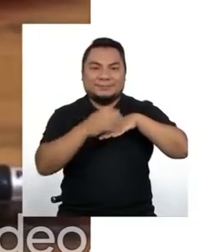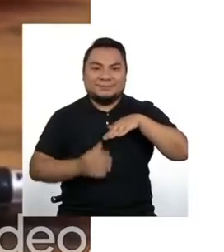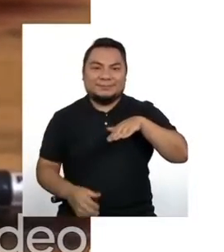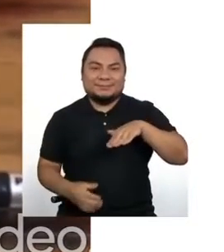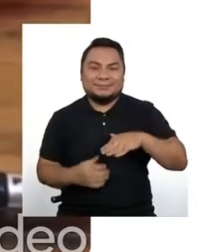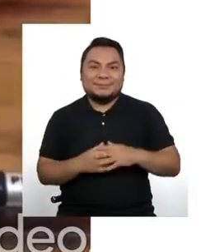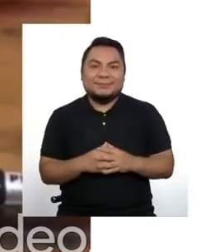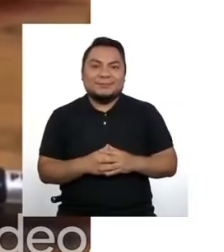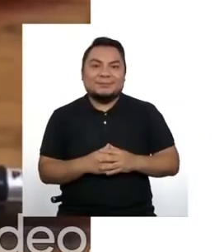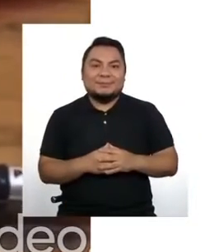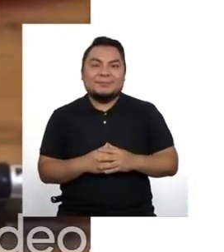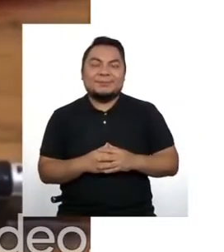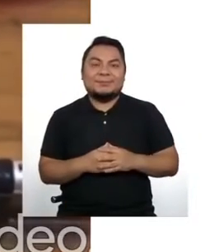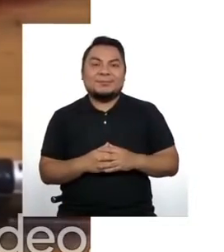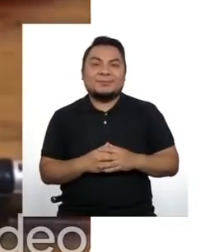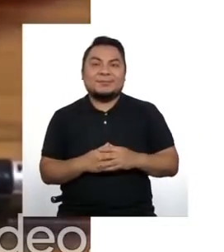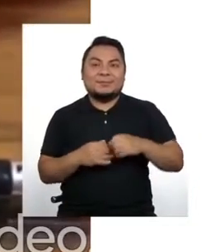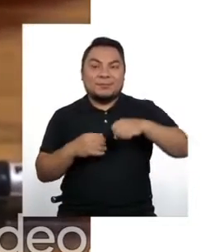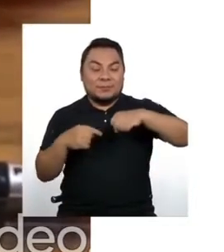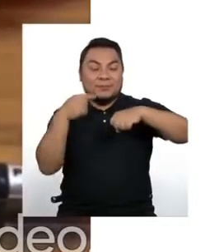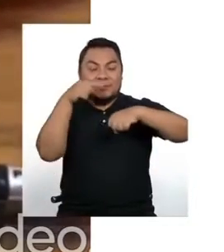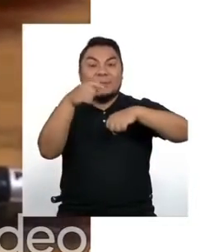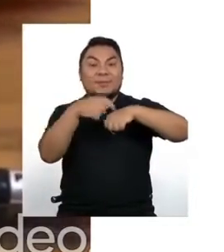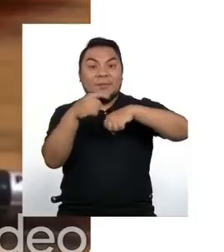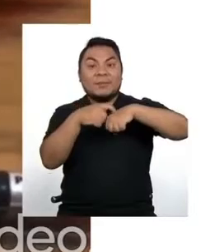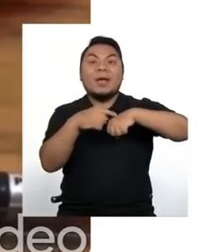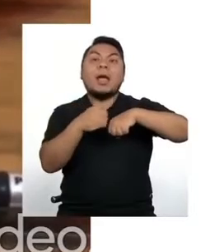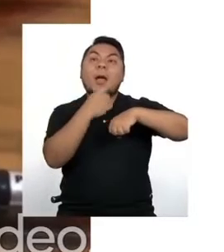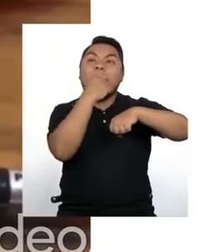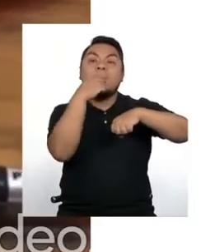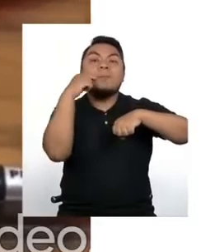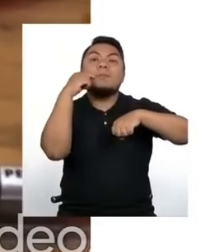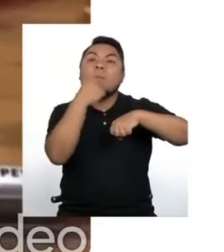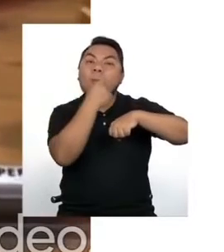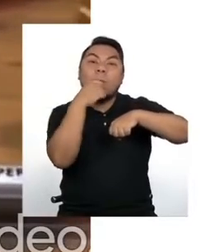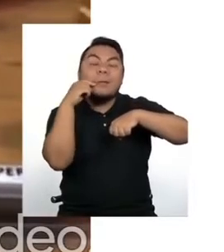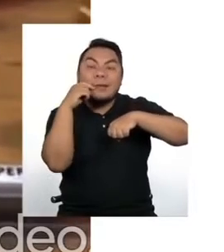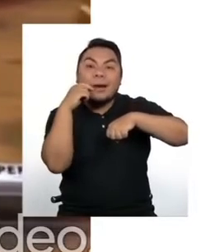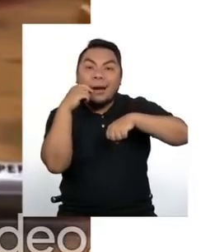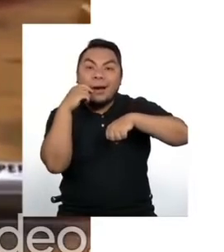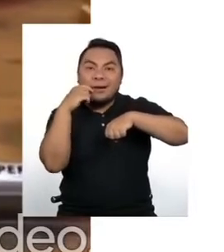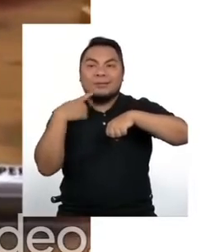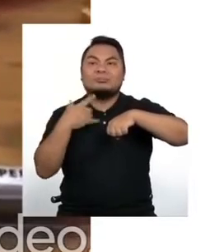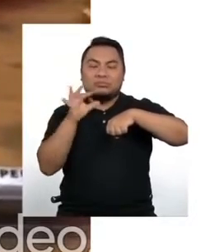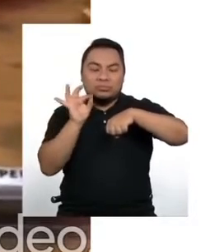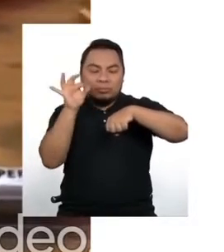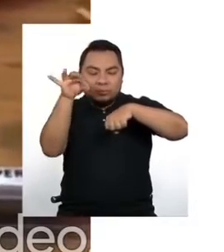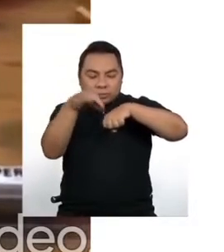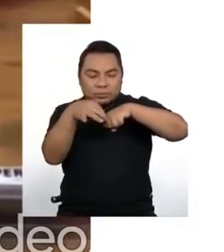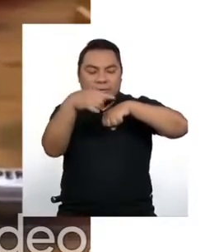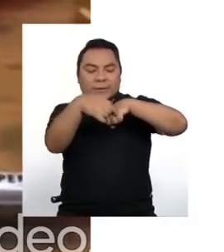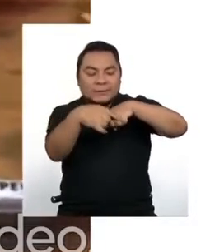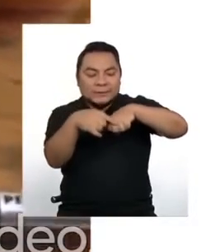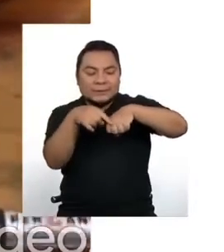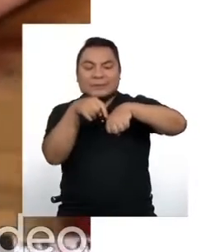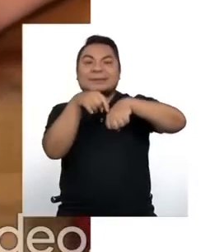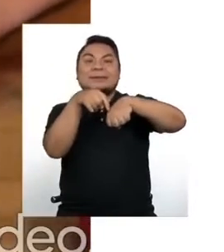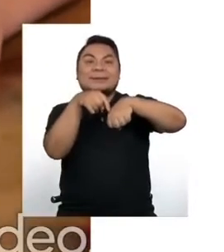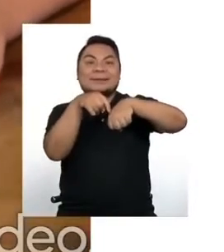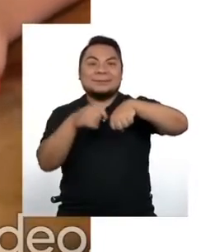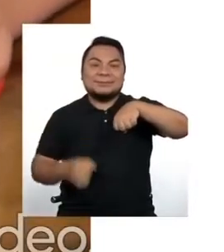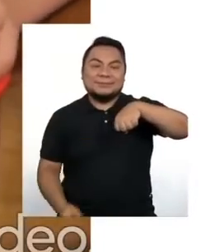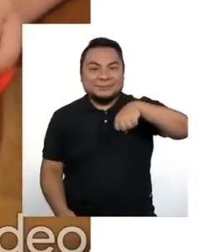peruana. Si tiene implante coclear o si usa audífonos y usa sus restos auditivos, háblale